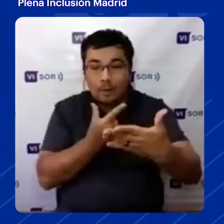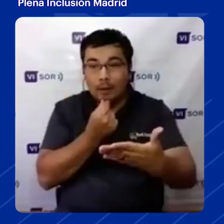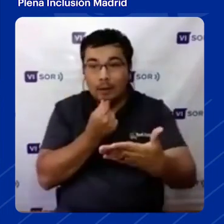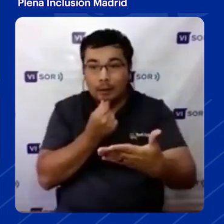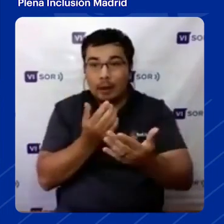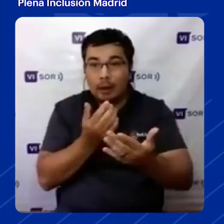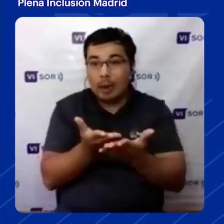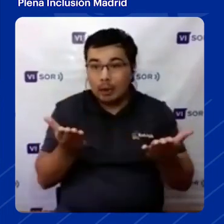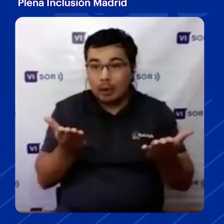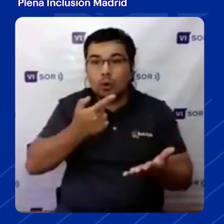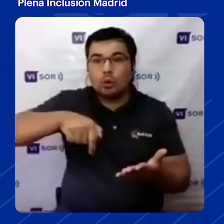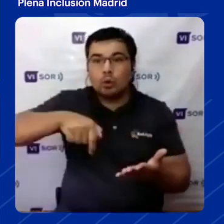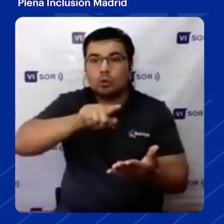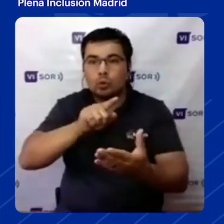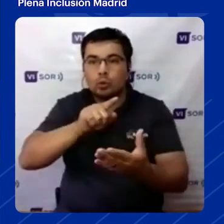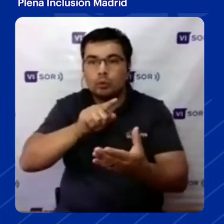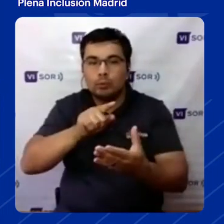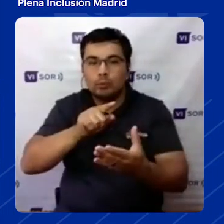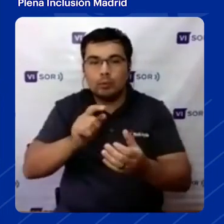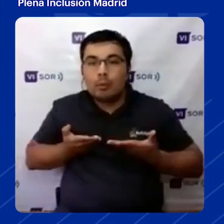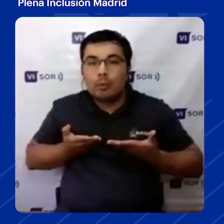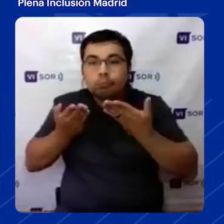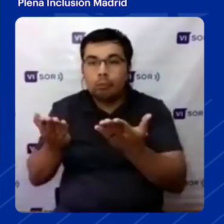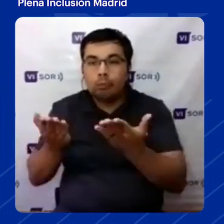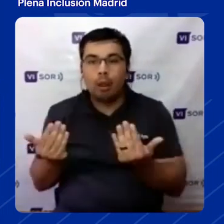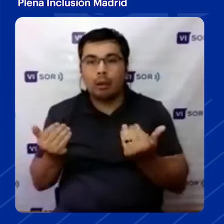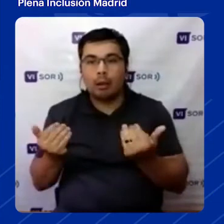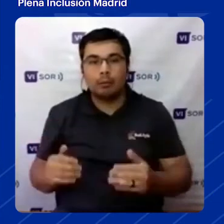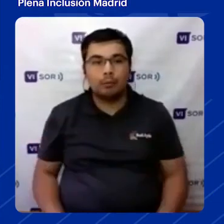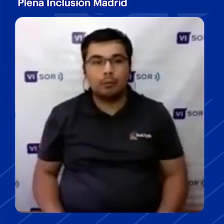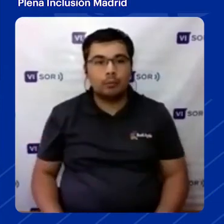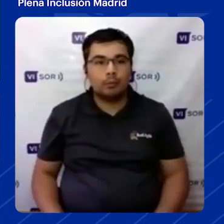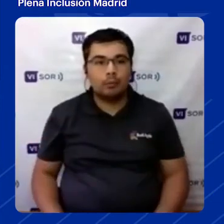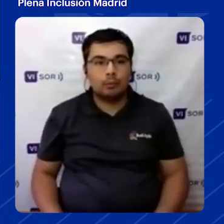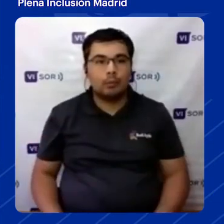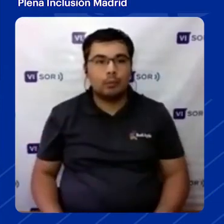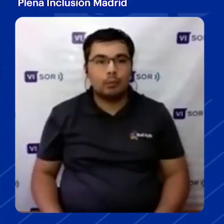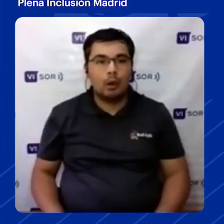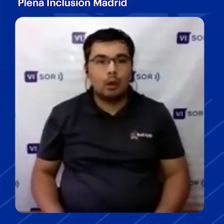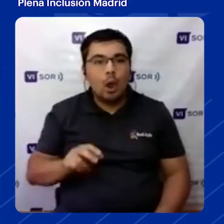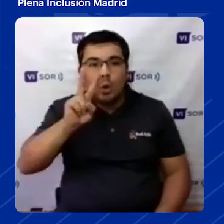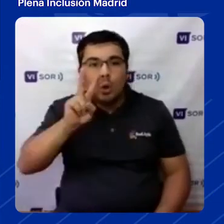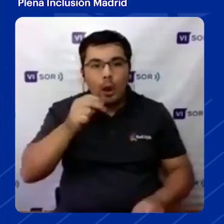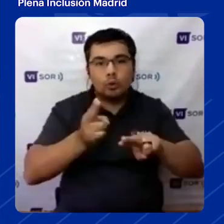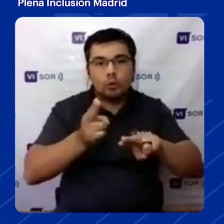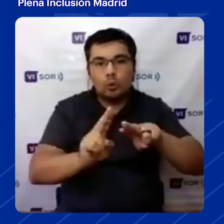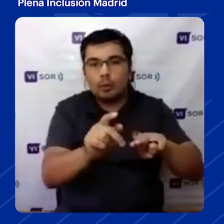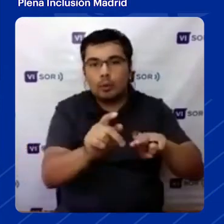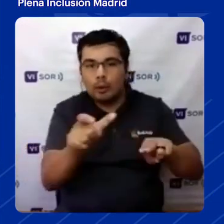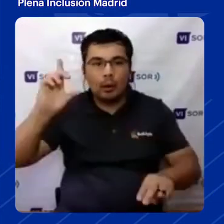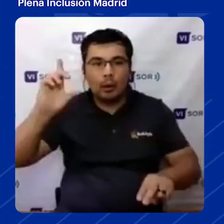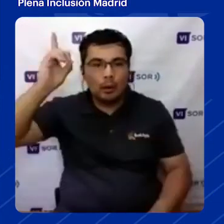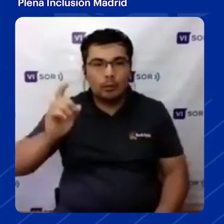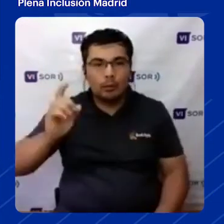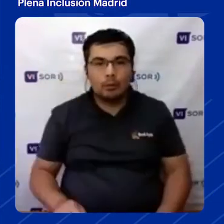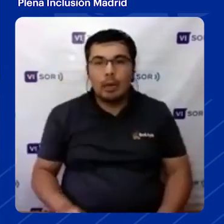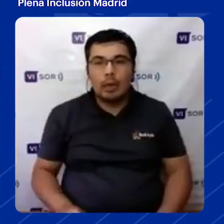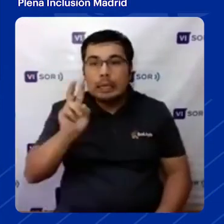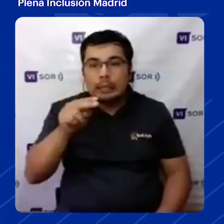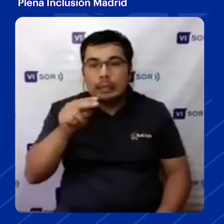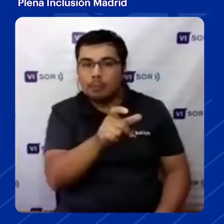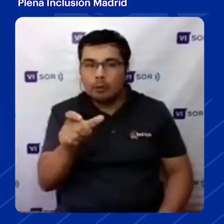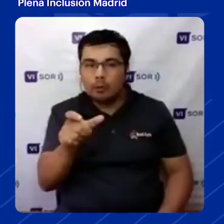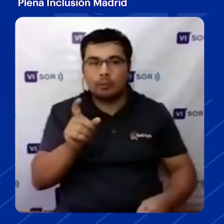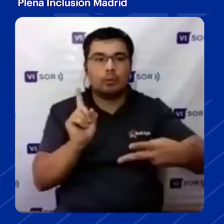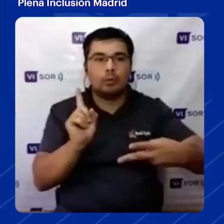Segundo, comprobamos que el texto es válido, que cuando nos hacen un encargo no es porque yo tenga una inspiración grandiosa y diga,